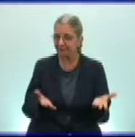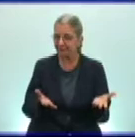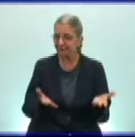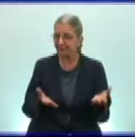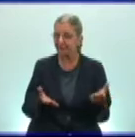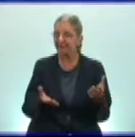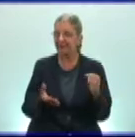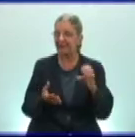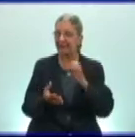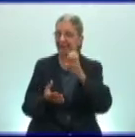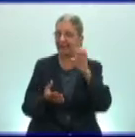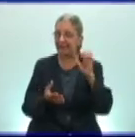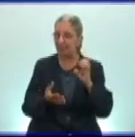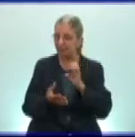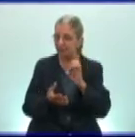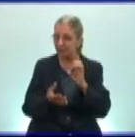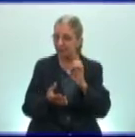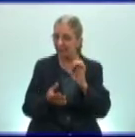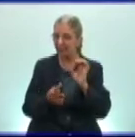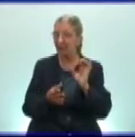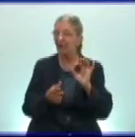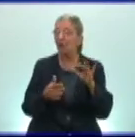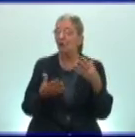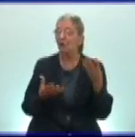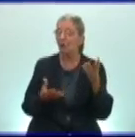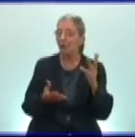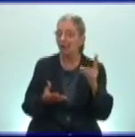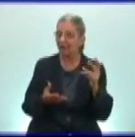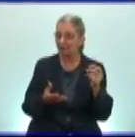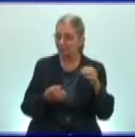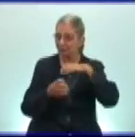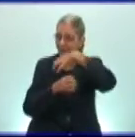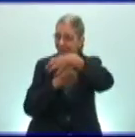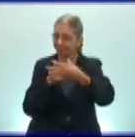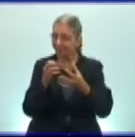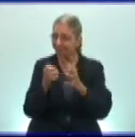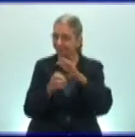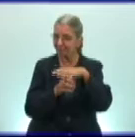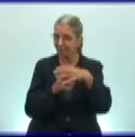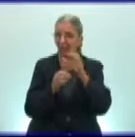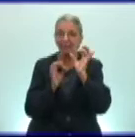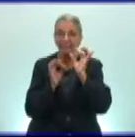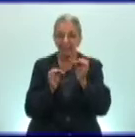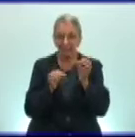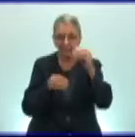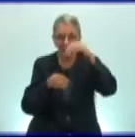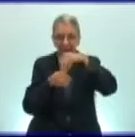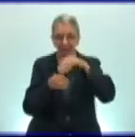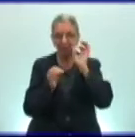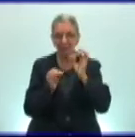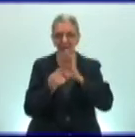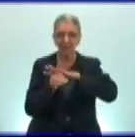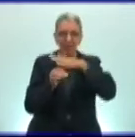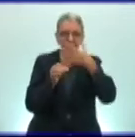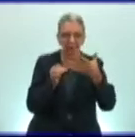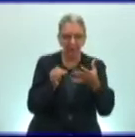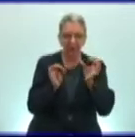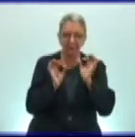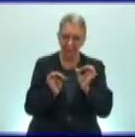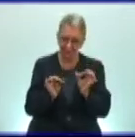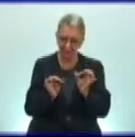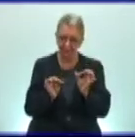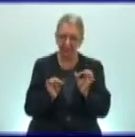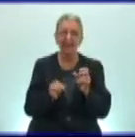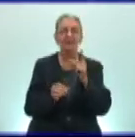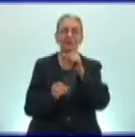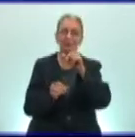les pregunto cuántos electrones tendrá en la envoltura los átomos de este elemento químico.